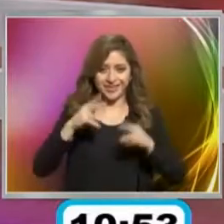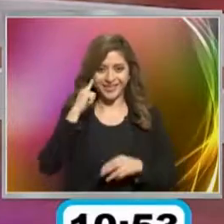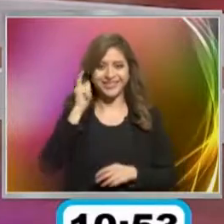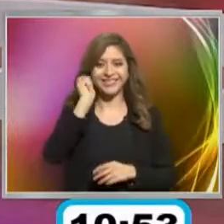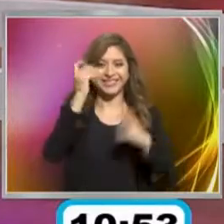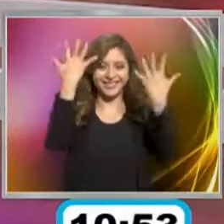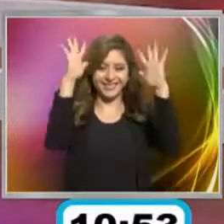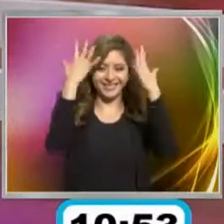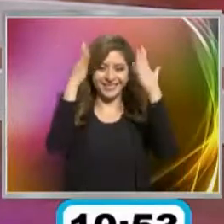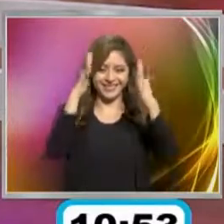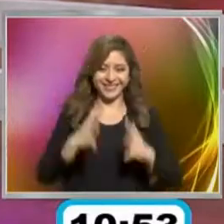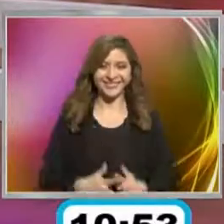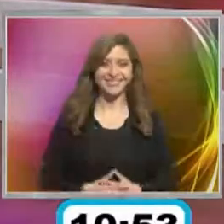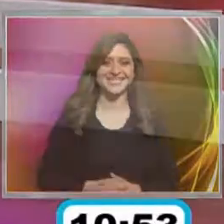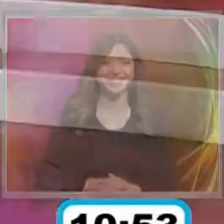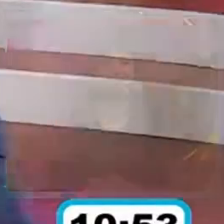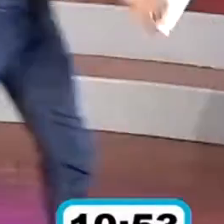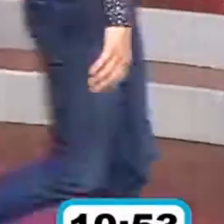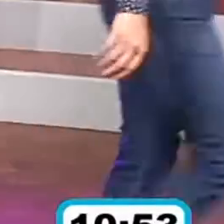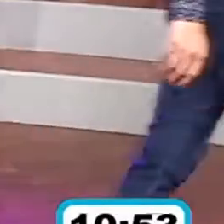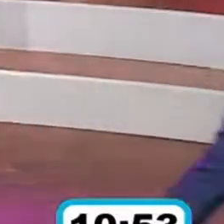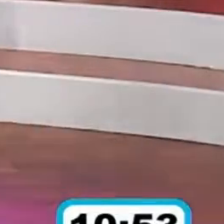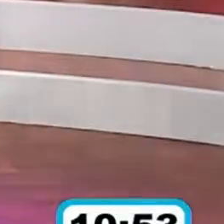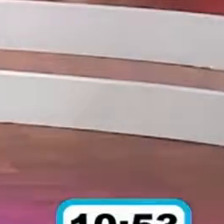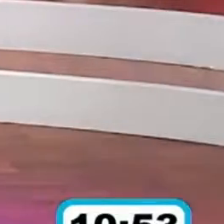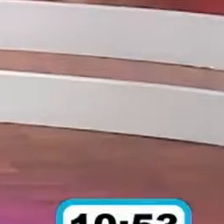para Simatic. Venga. Venga.